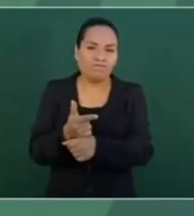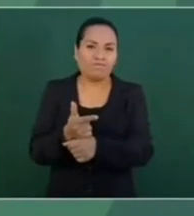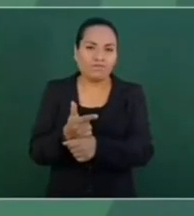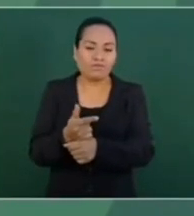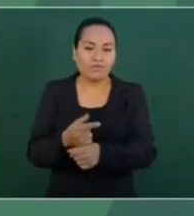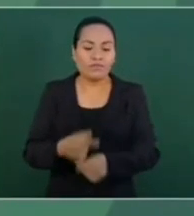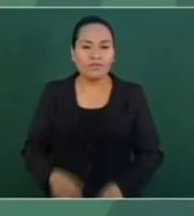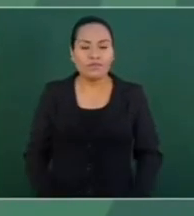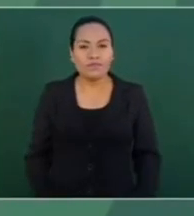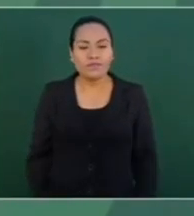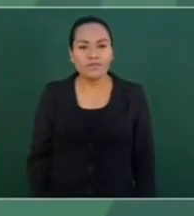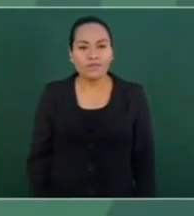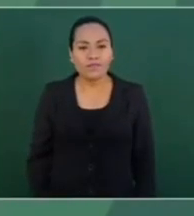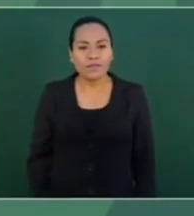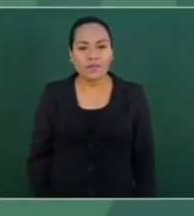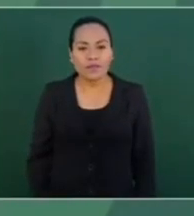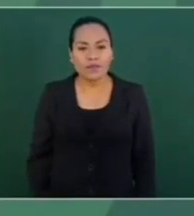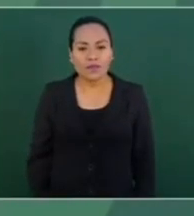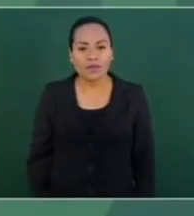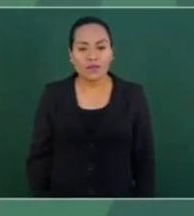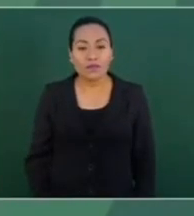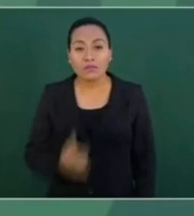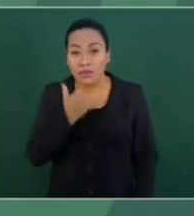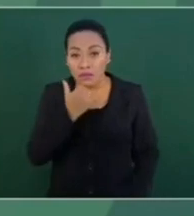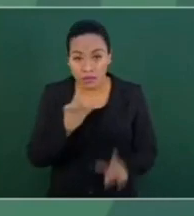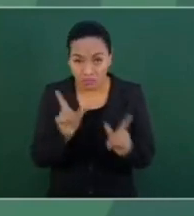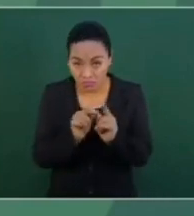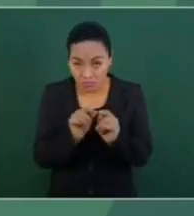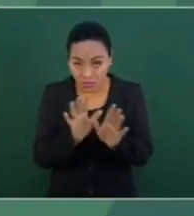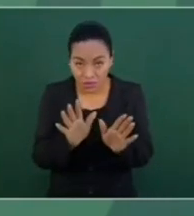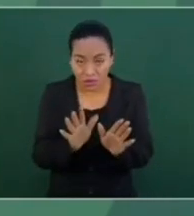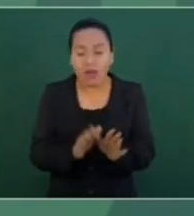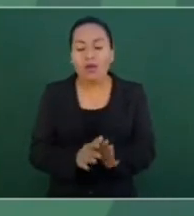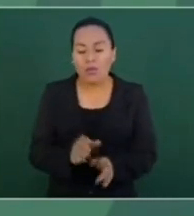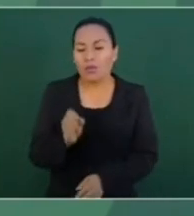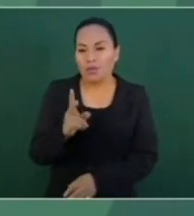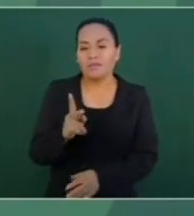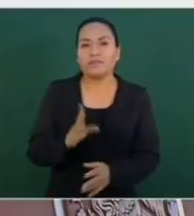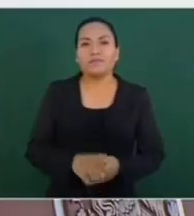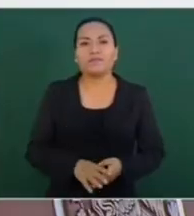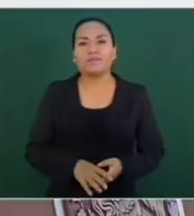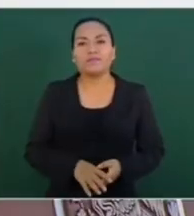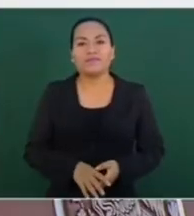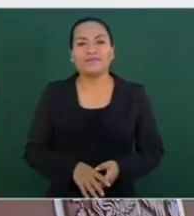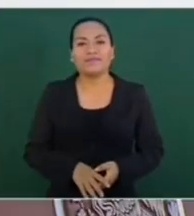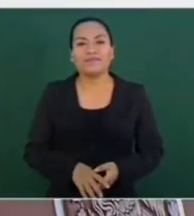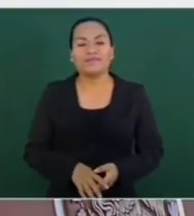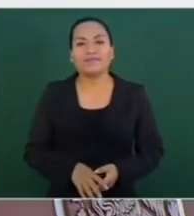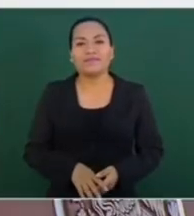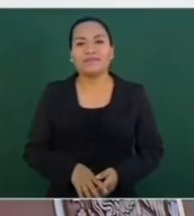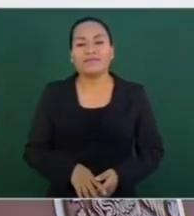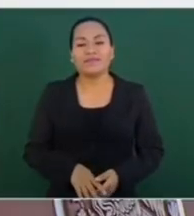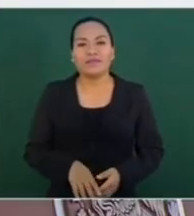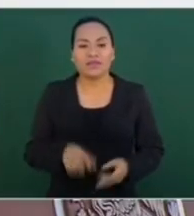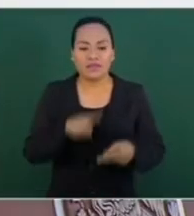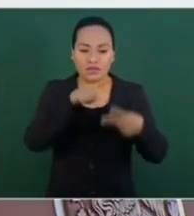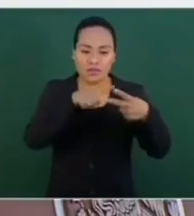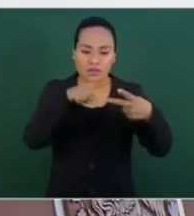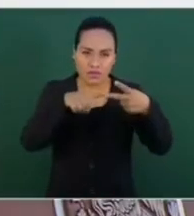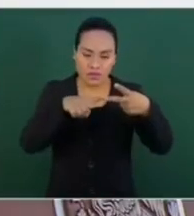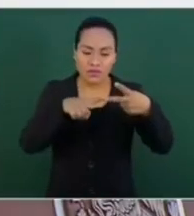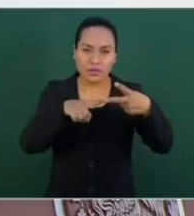Quiero… ¿Ya terminaste? Sí. Dos cosas, dos cosas quiero.